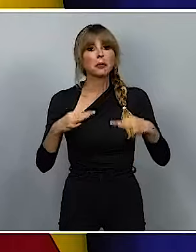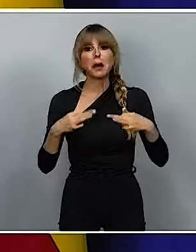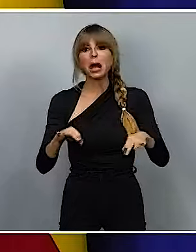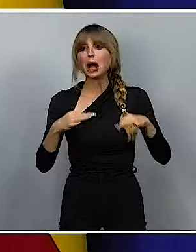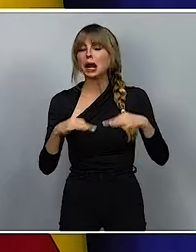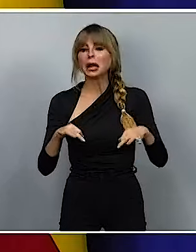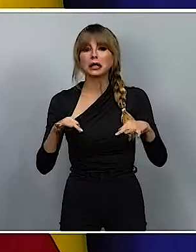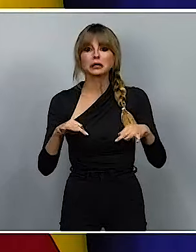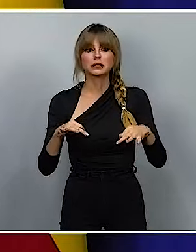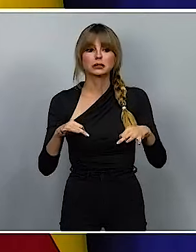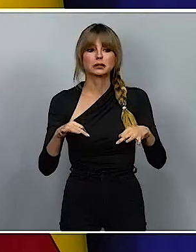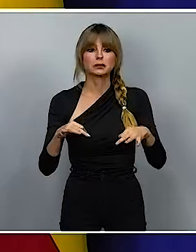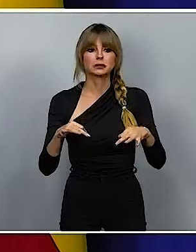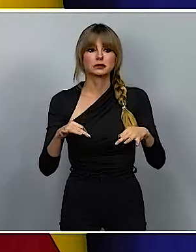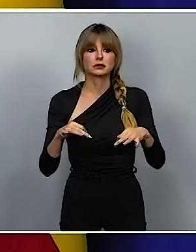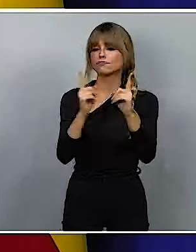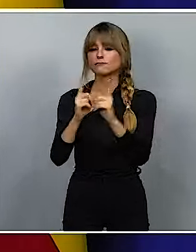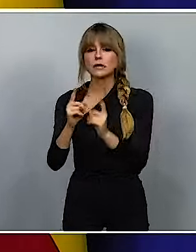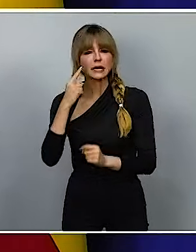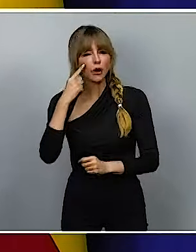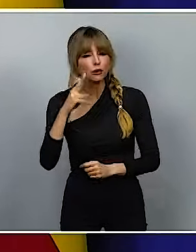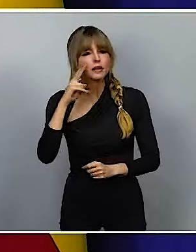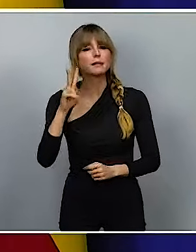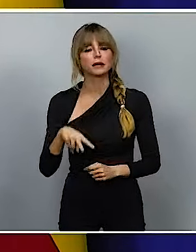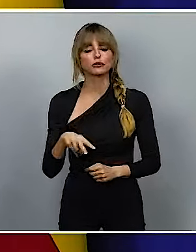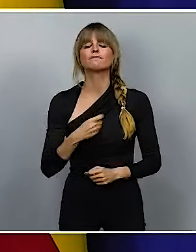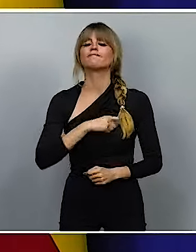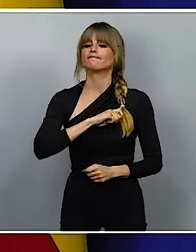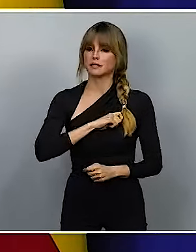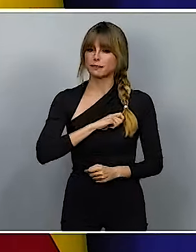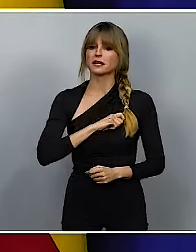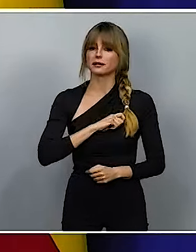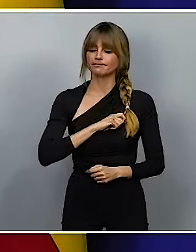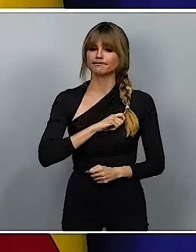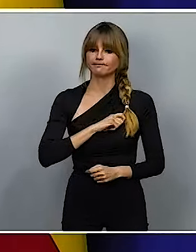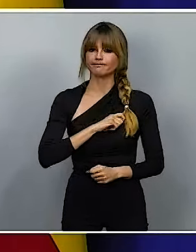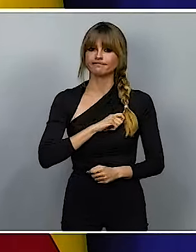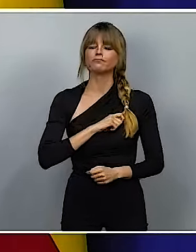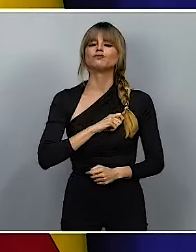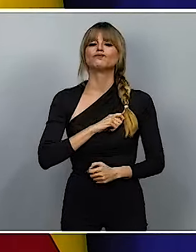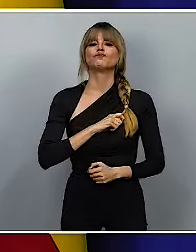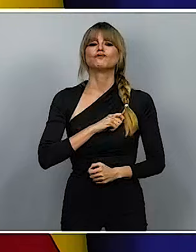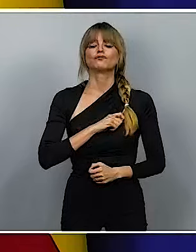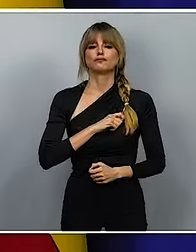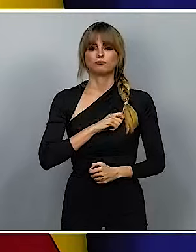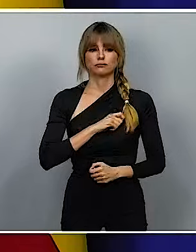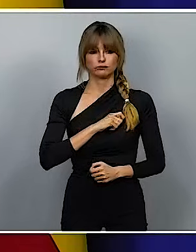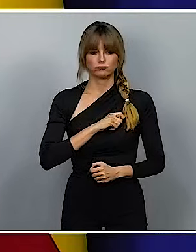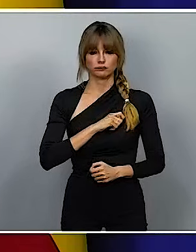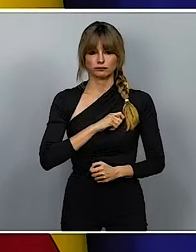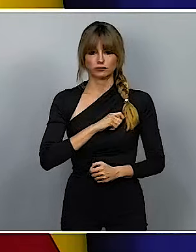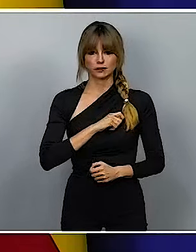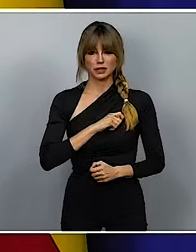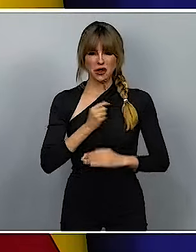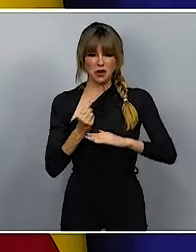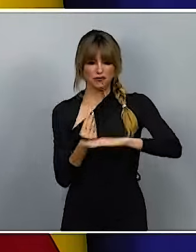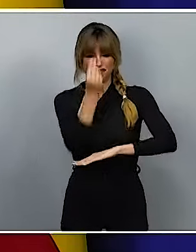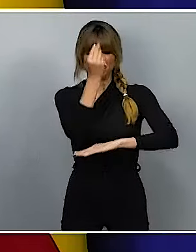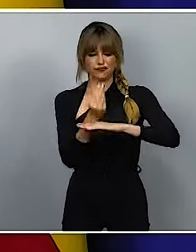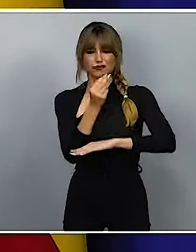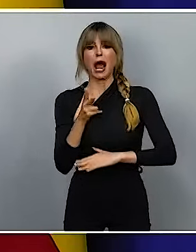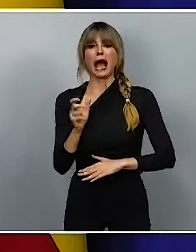relacionarse entre los pueblos de oriente medio España lo saben ha condenado con firmeza los lanz de misiles de